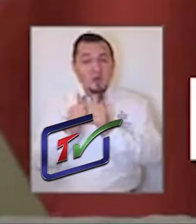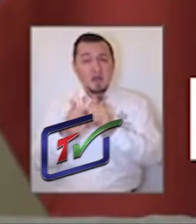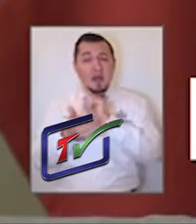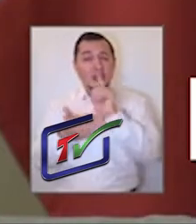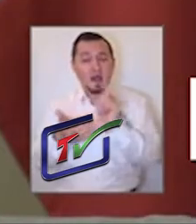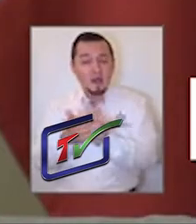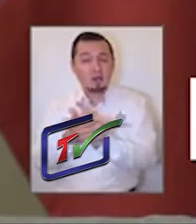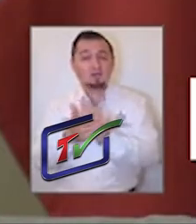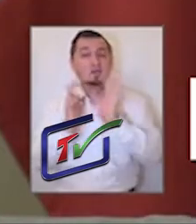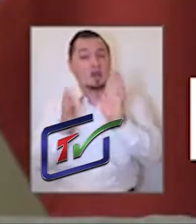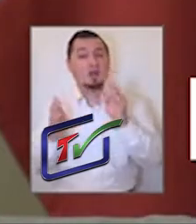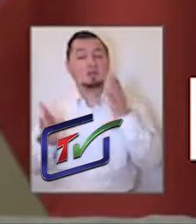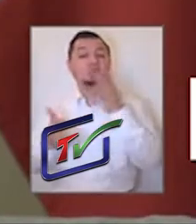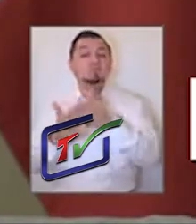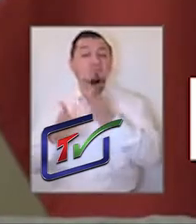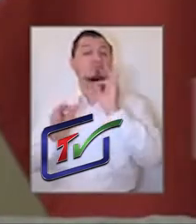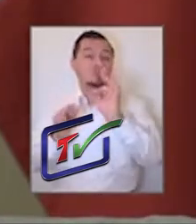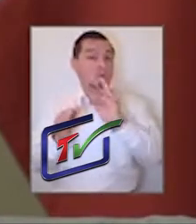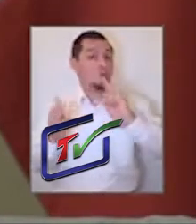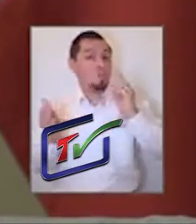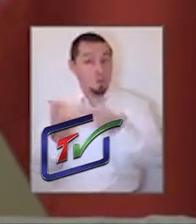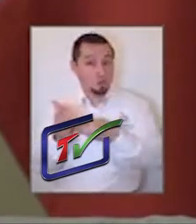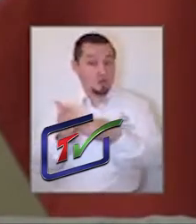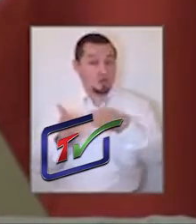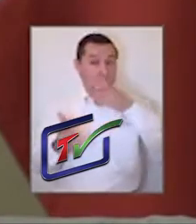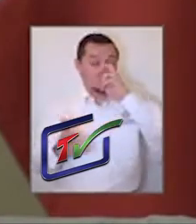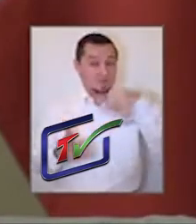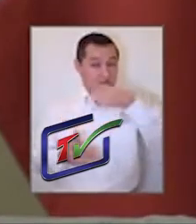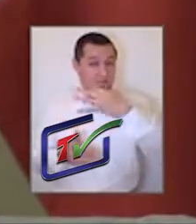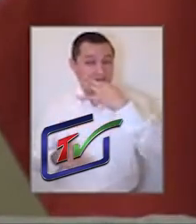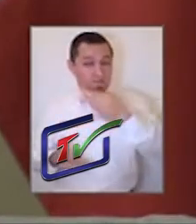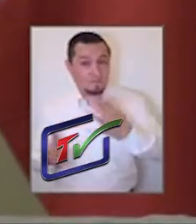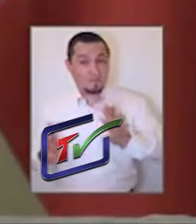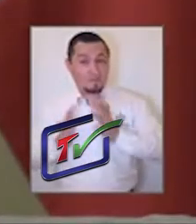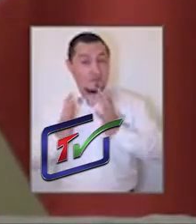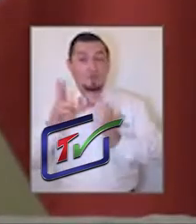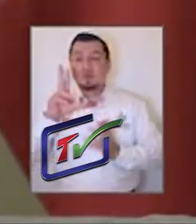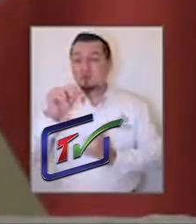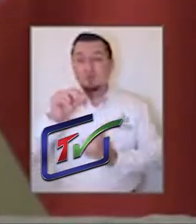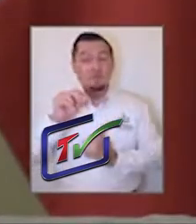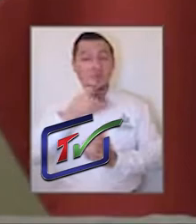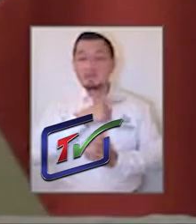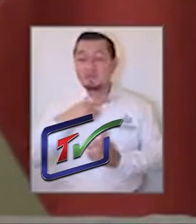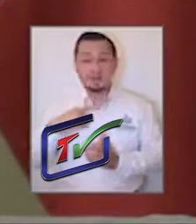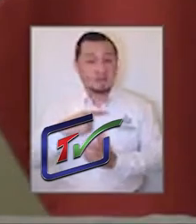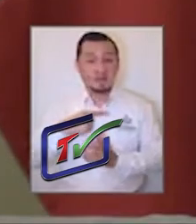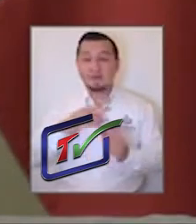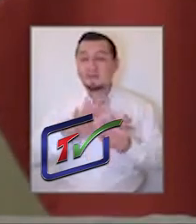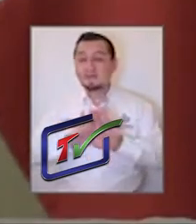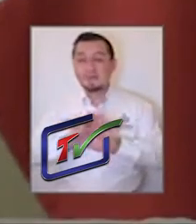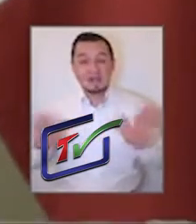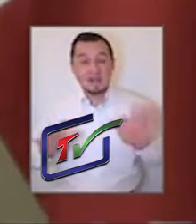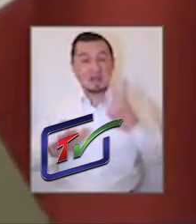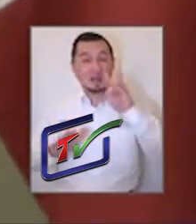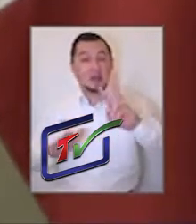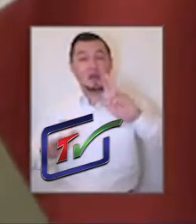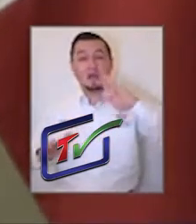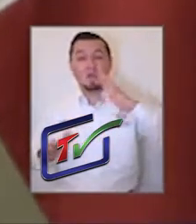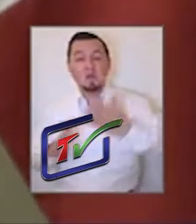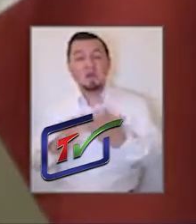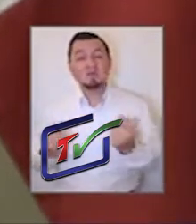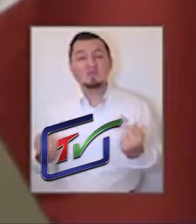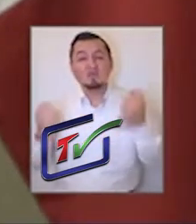administrativas de las leyes de ingresos municipales, establecerán las sanciones correspondientes. No va a haber, no puede haber, sería